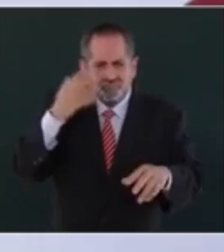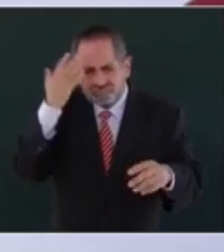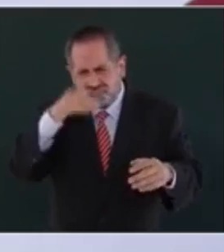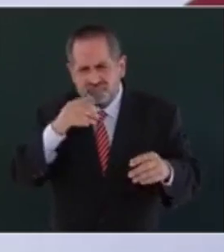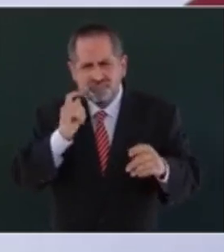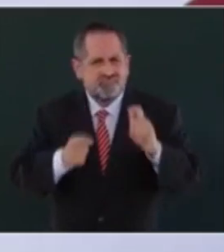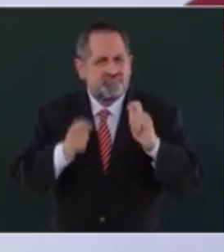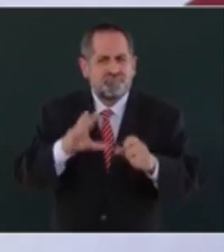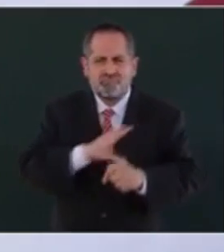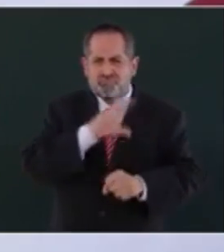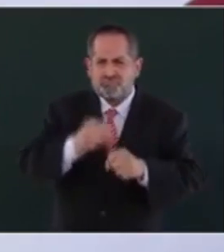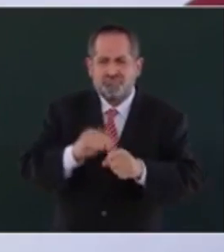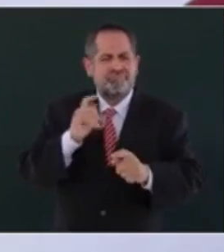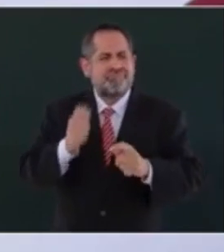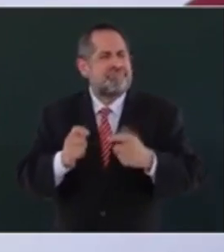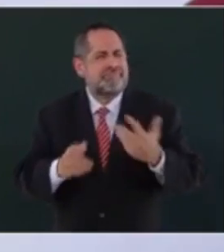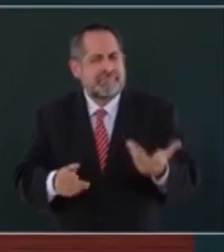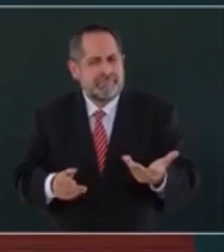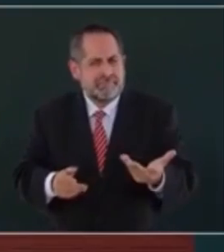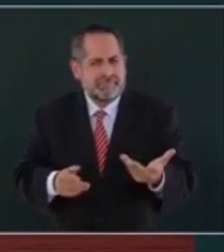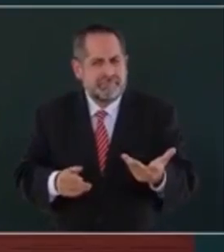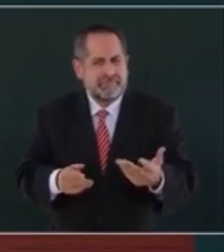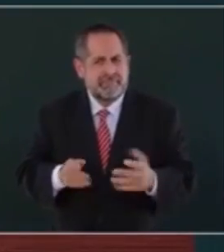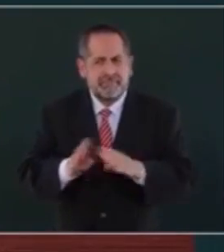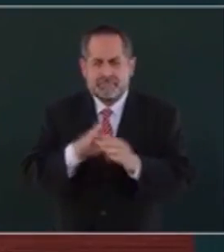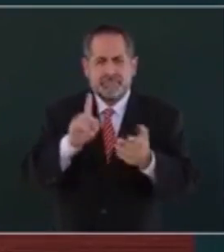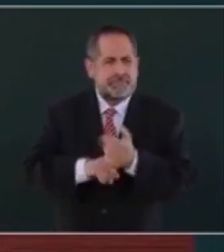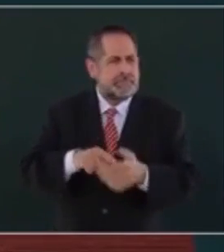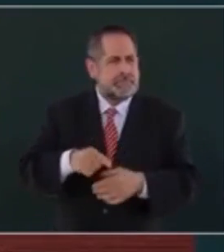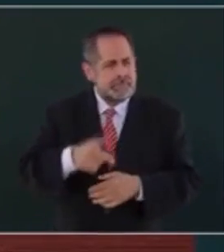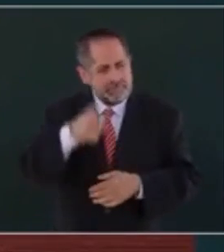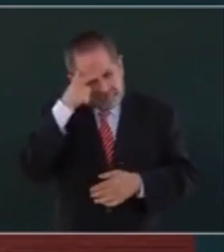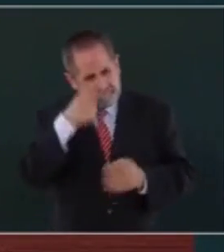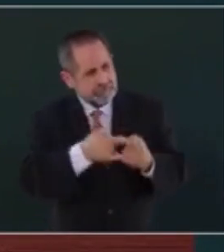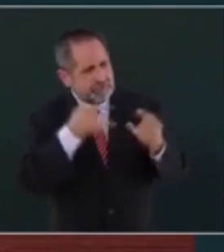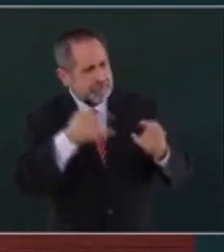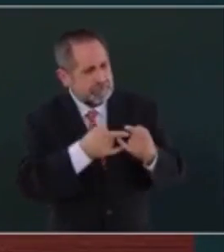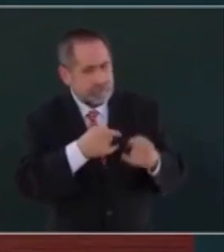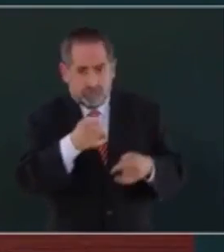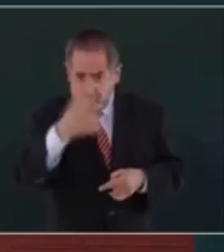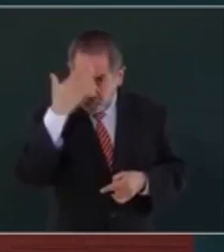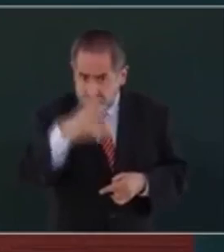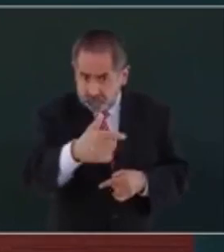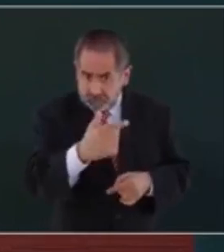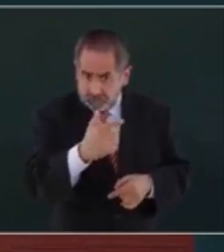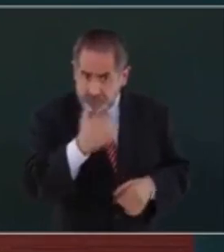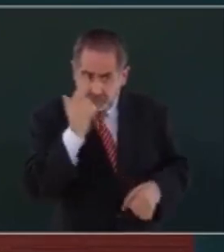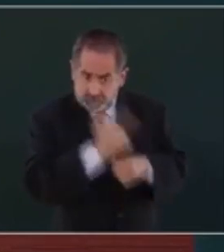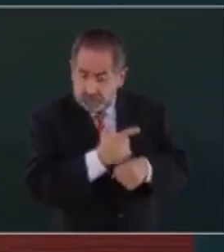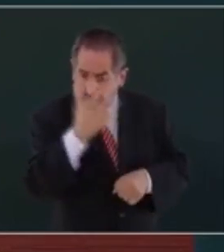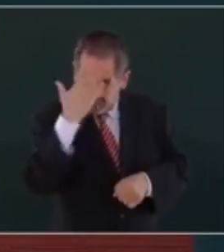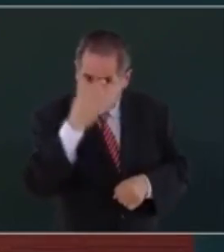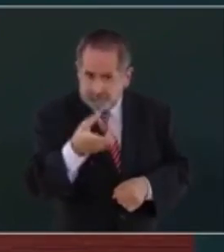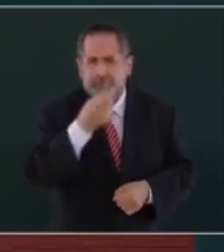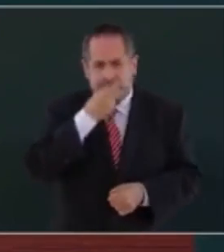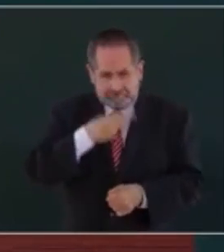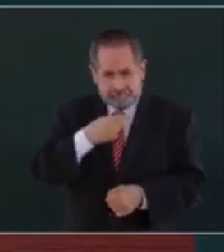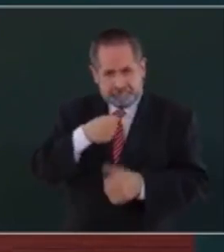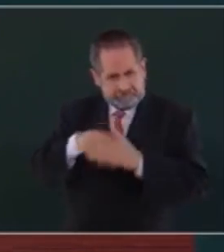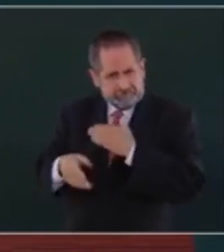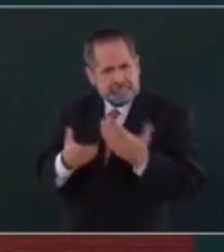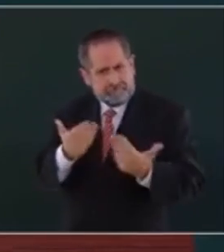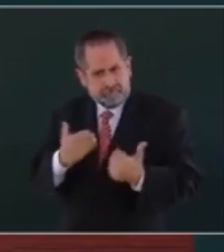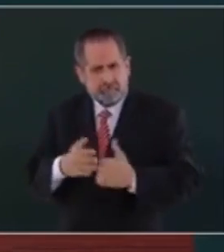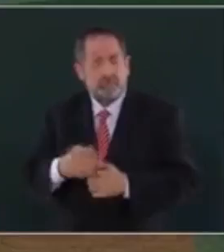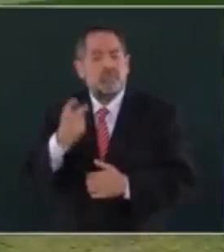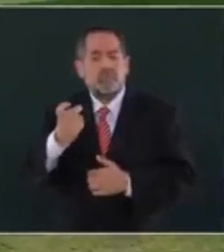todo lo que se sepa sobre estos tristes hechos. Y vengo a Iguala de nuevo